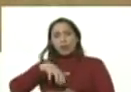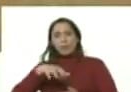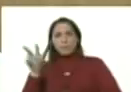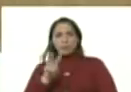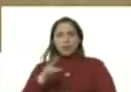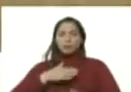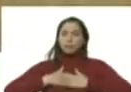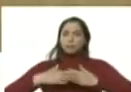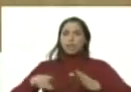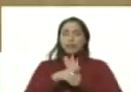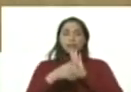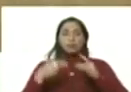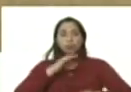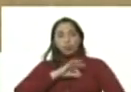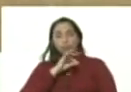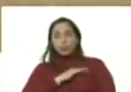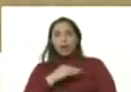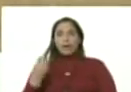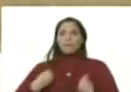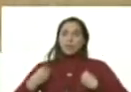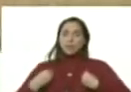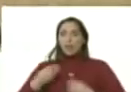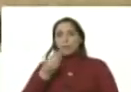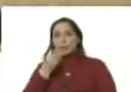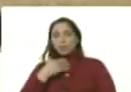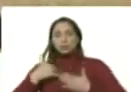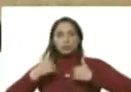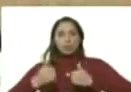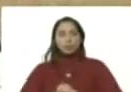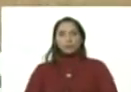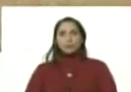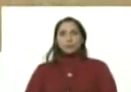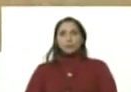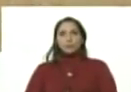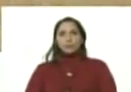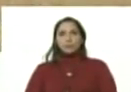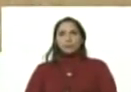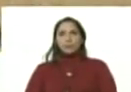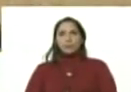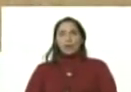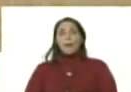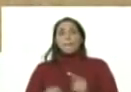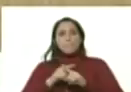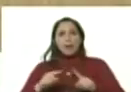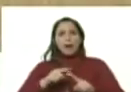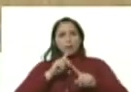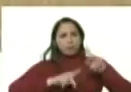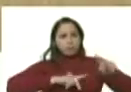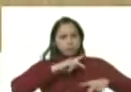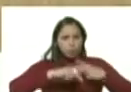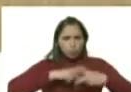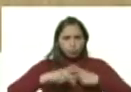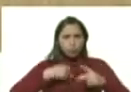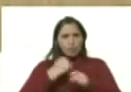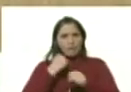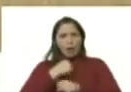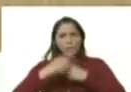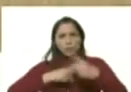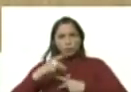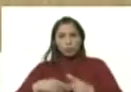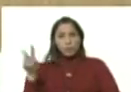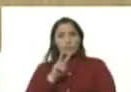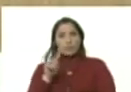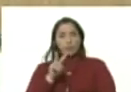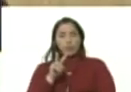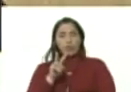el derecho a la vida, el derecho a la alimentación, la salud, los insumos para la producción, el trabajo productivo en